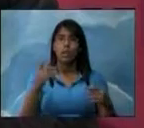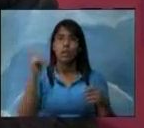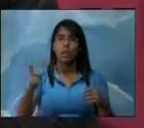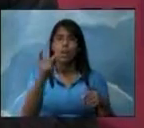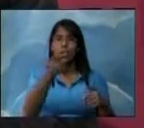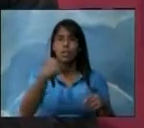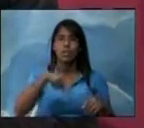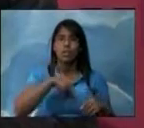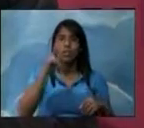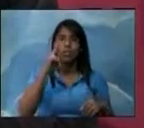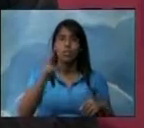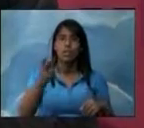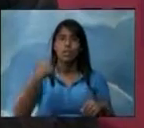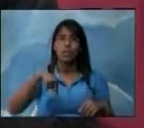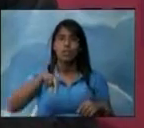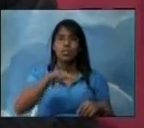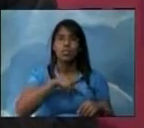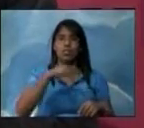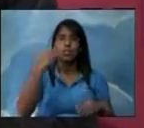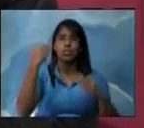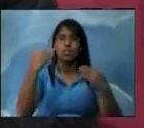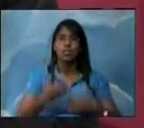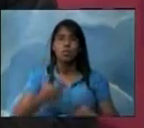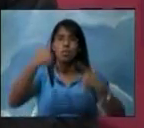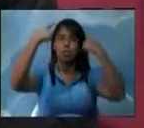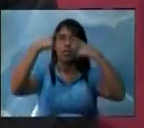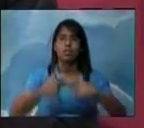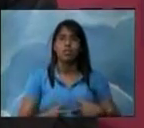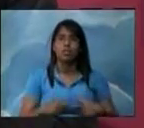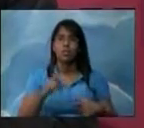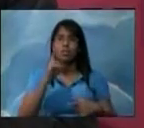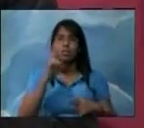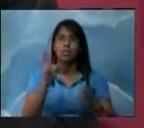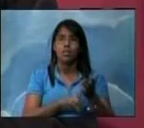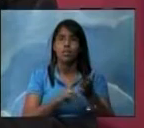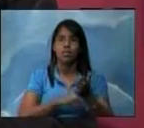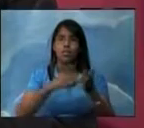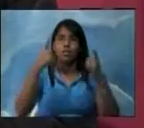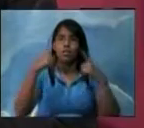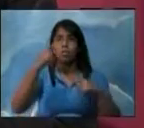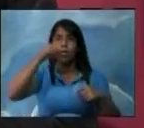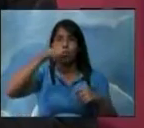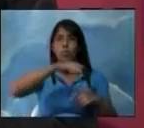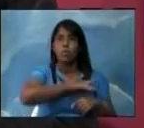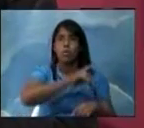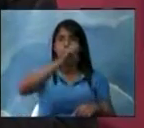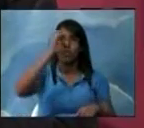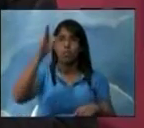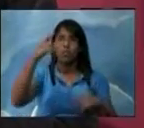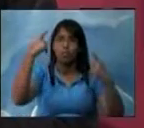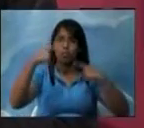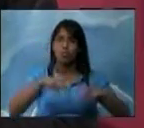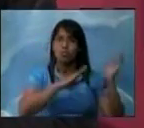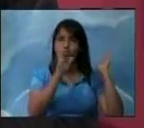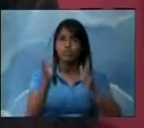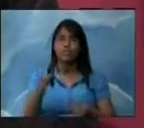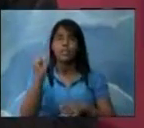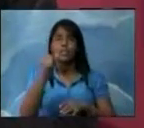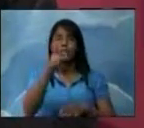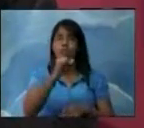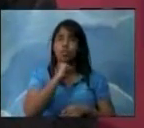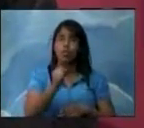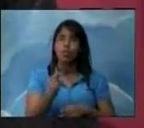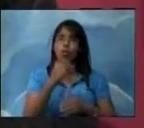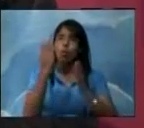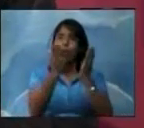gente nos vea a nosotros como lo que somos, ¿verdad? Como lo que somos, como pueblo de Dios, como cristianos. Si usted es